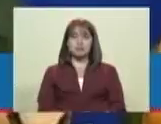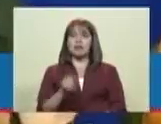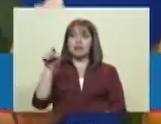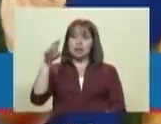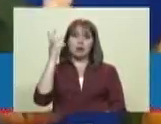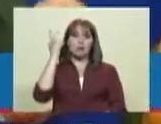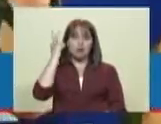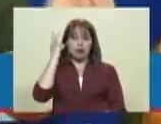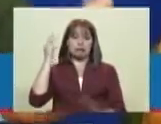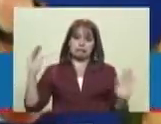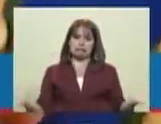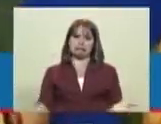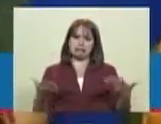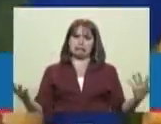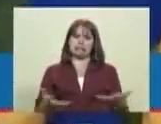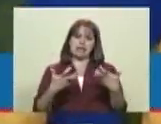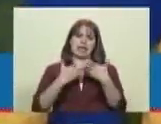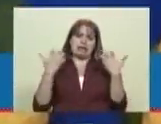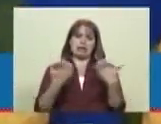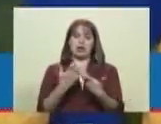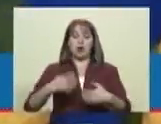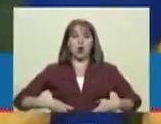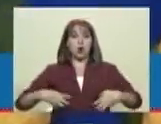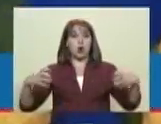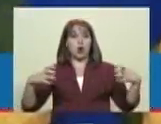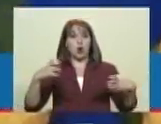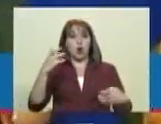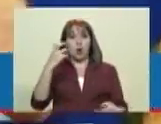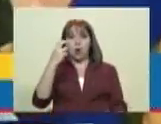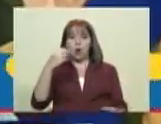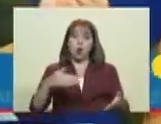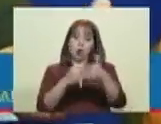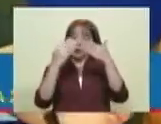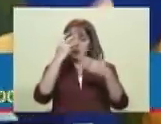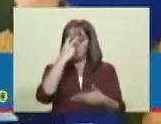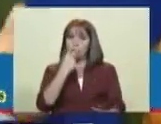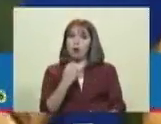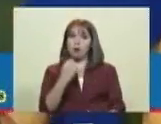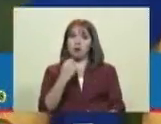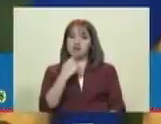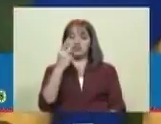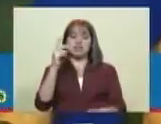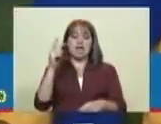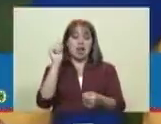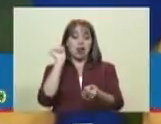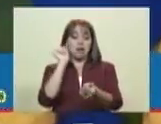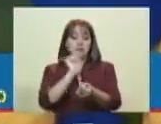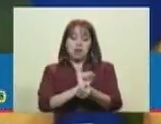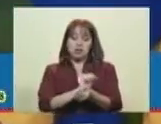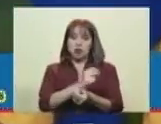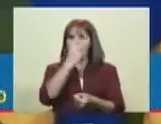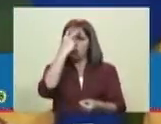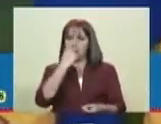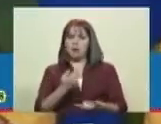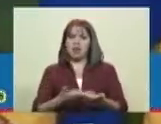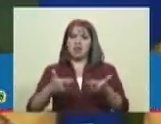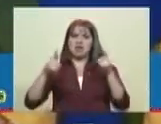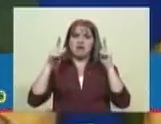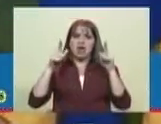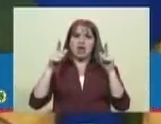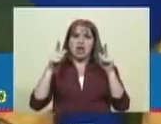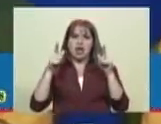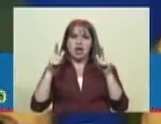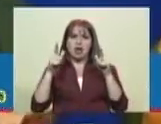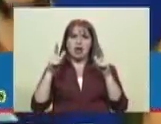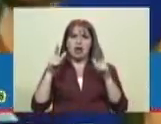ella ha sido la alentadora de esta guerra de ricos contra pobres. Ella ha sido la que pone preso a los pobres y libera a los ricos y a los corruptos y deja